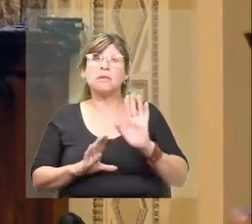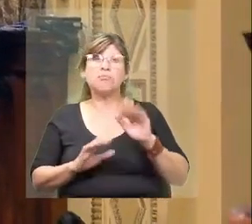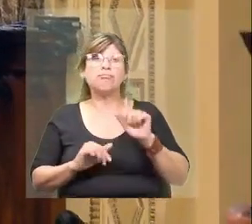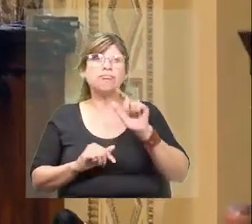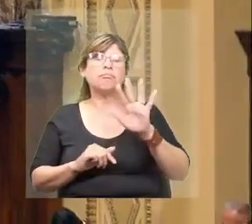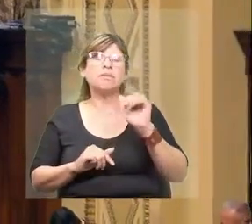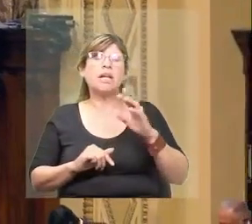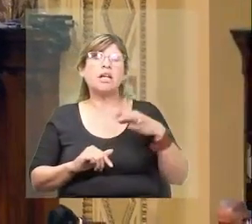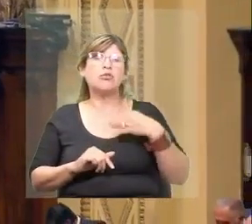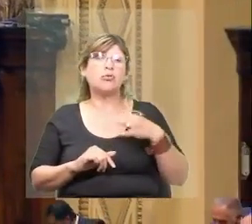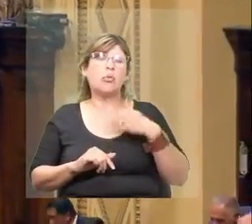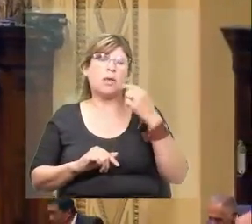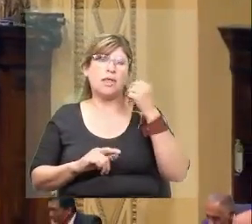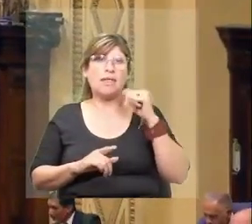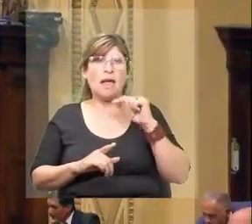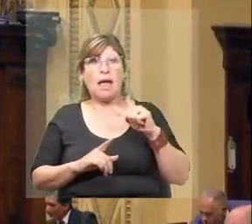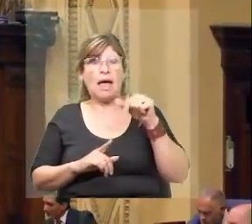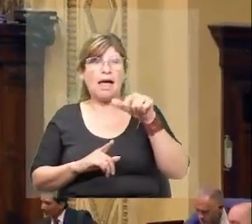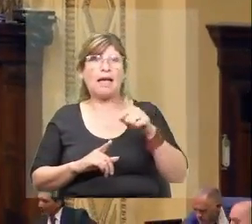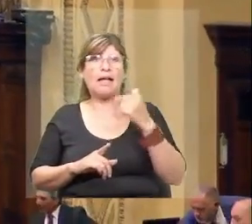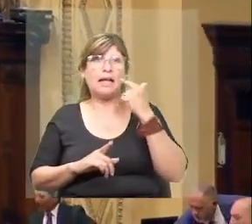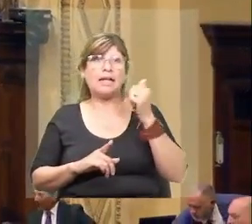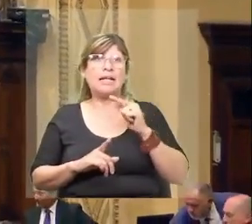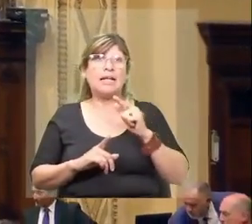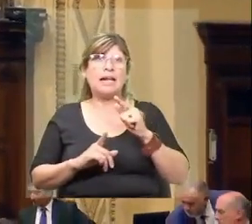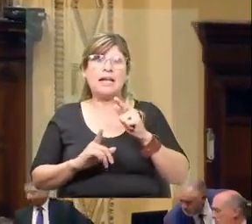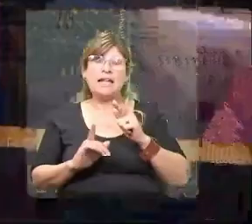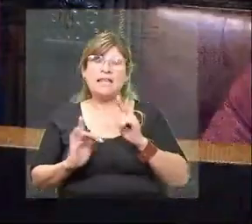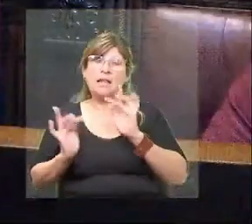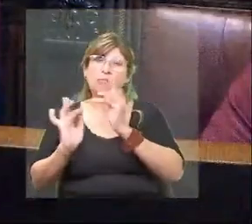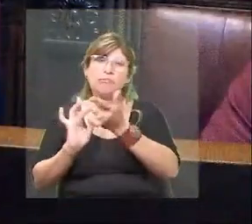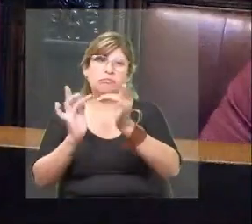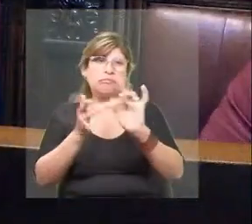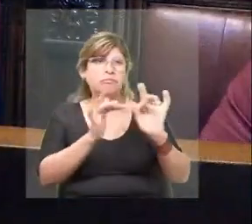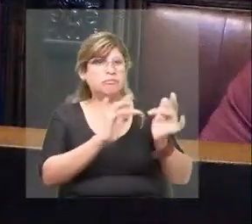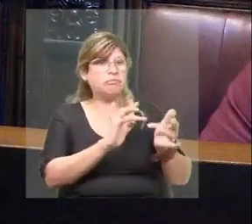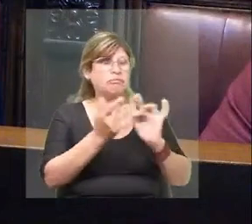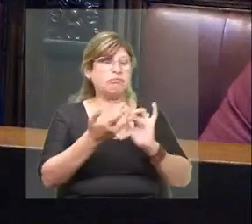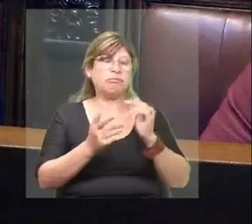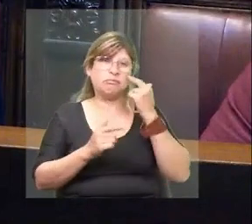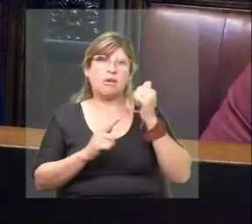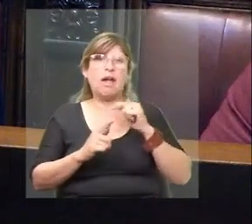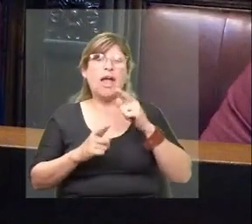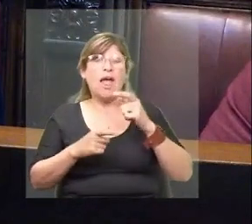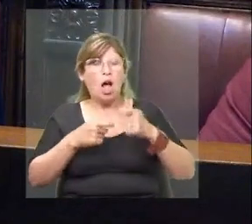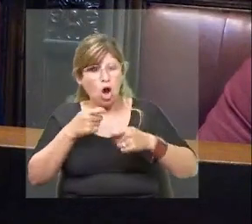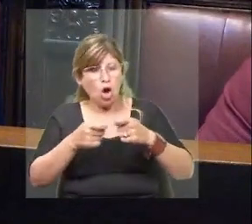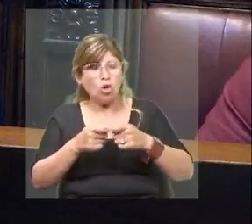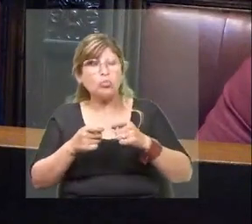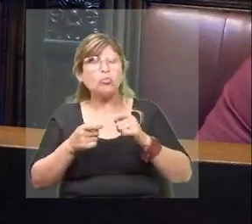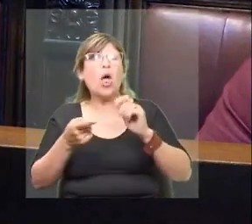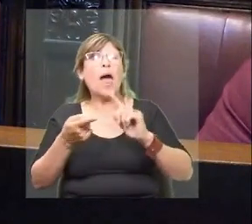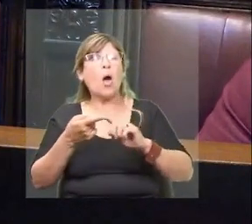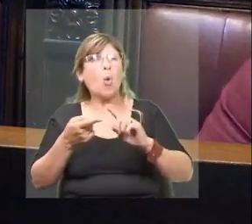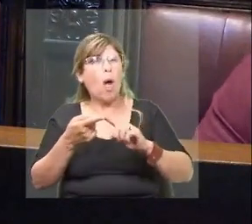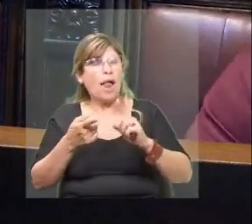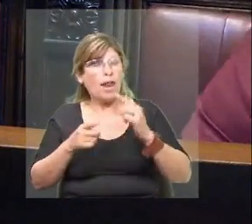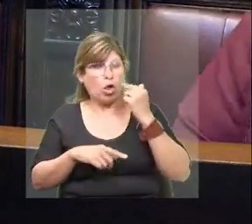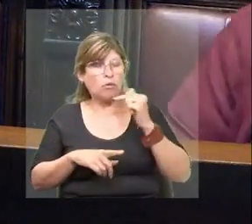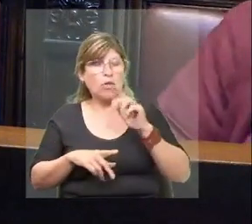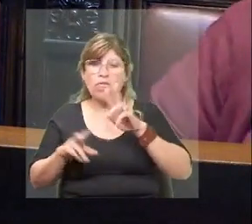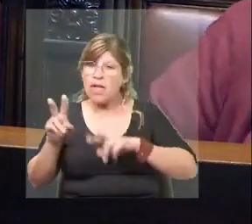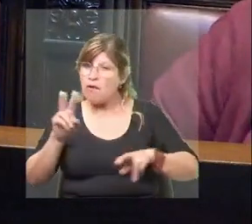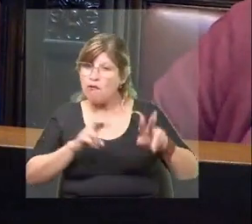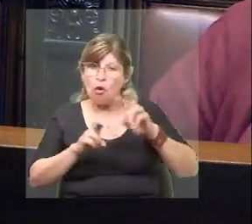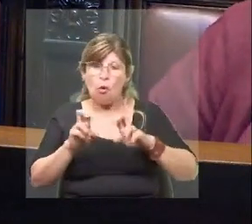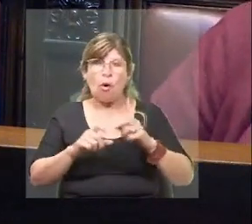es la peripecia del tendido de puentes, de la construcción de acuerdos, de la búsqueda